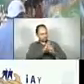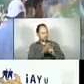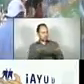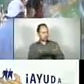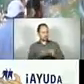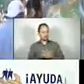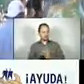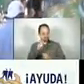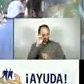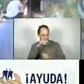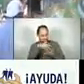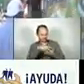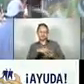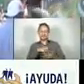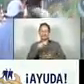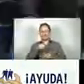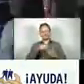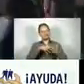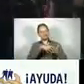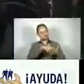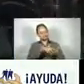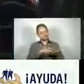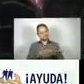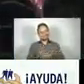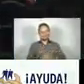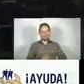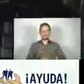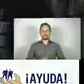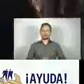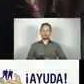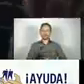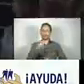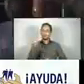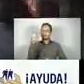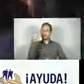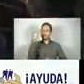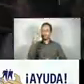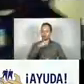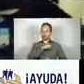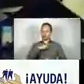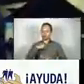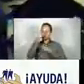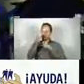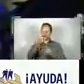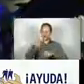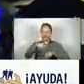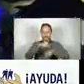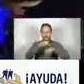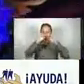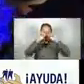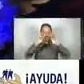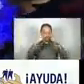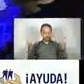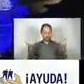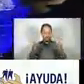¿Hay descuido en esos casos? Sí, bastante. Y lo primordial, según los médicos en estas festividades, es evitar visitar